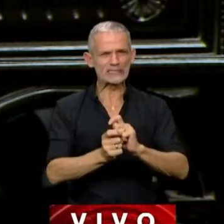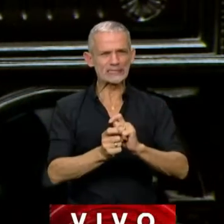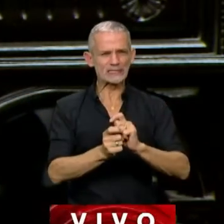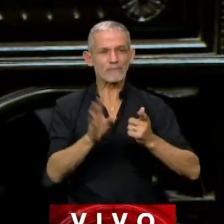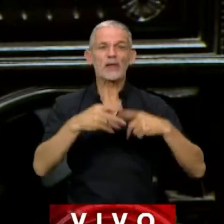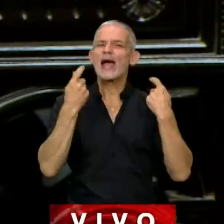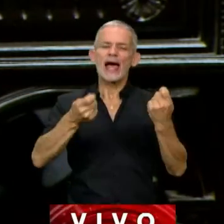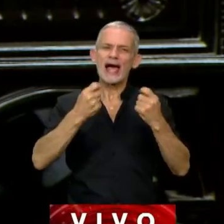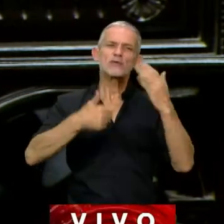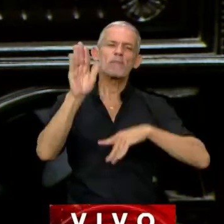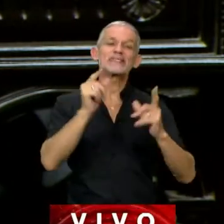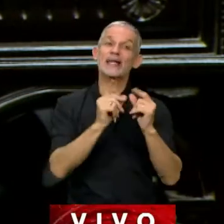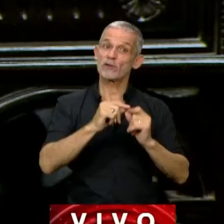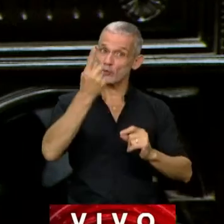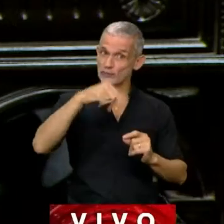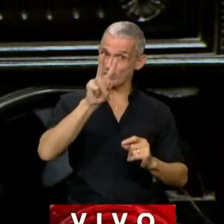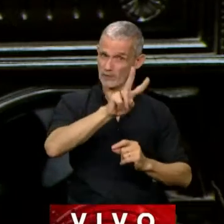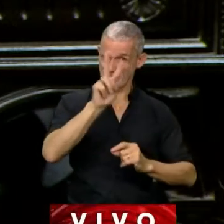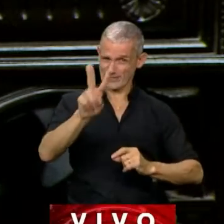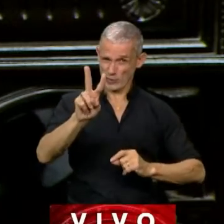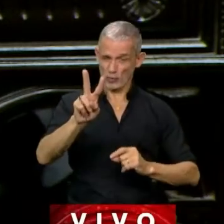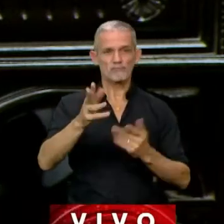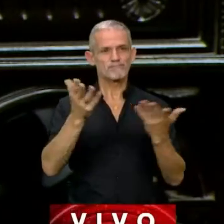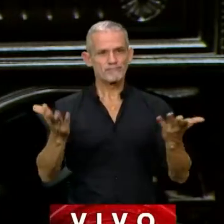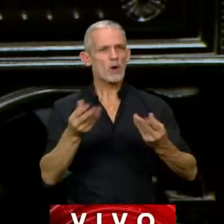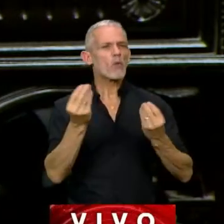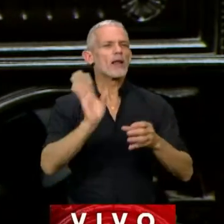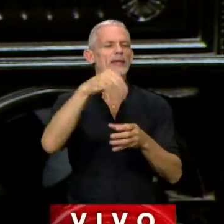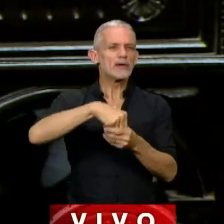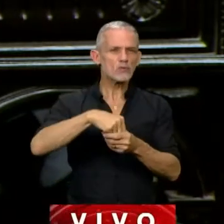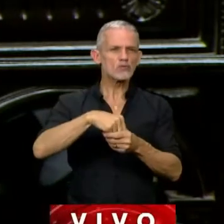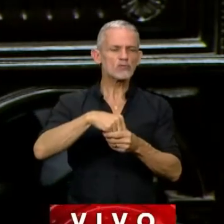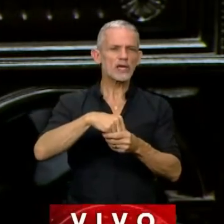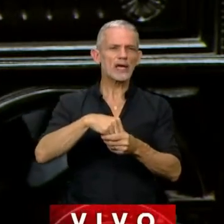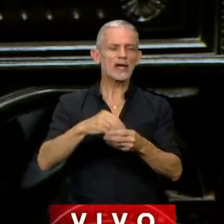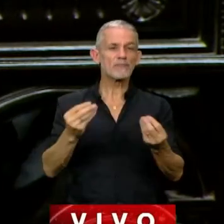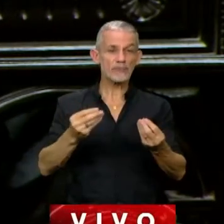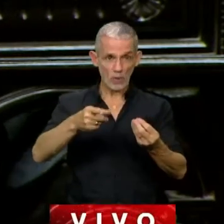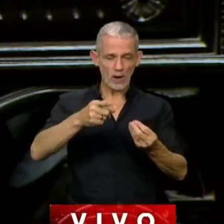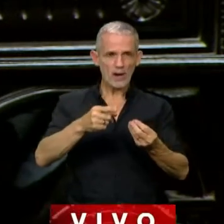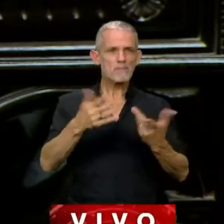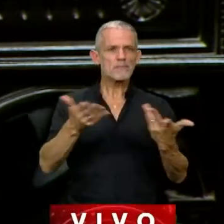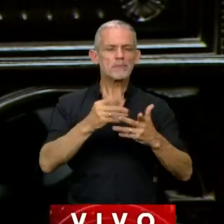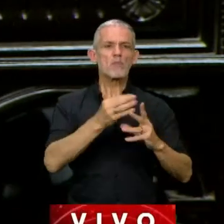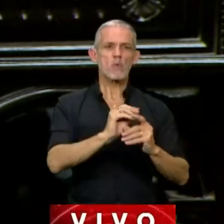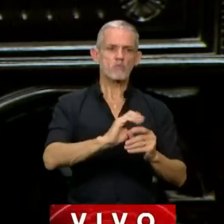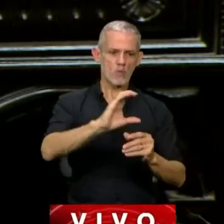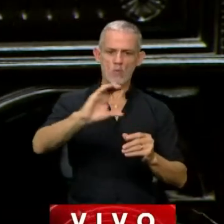los mayores gastos del artículo 122, que es la que incluye todo ese incremento de